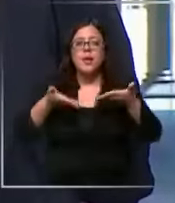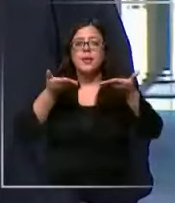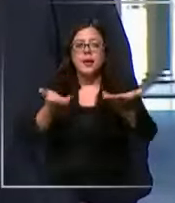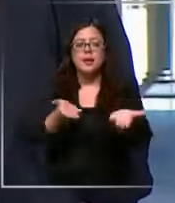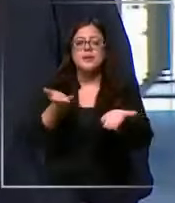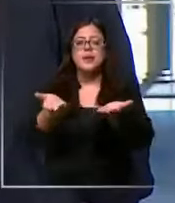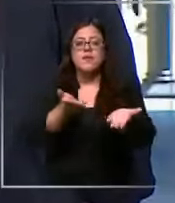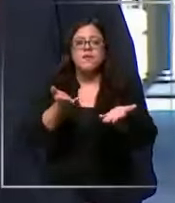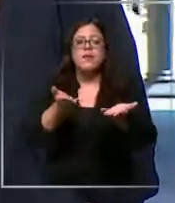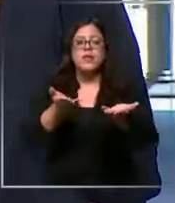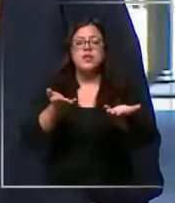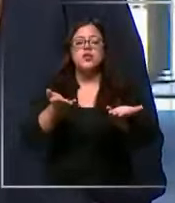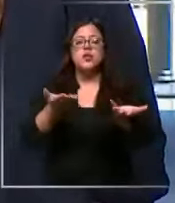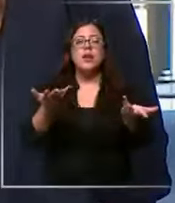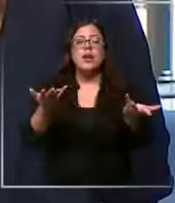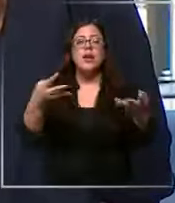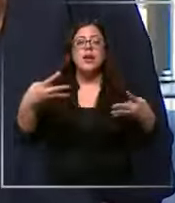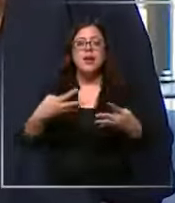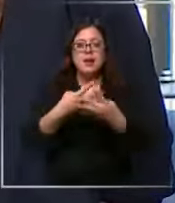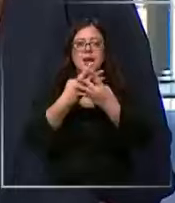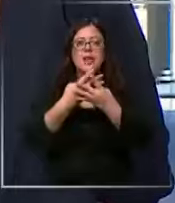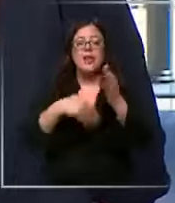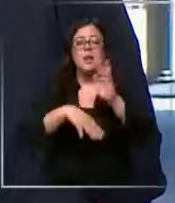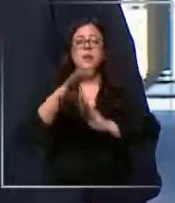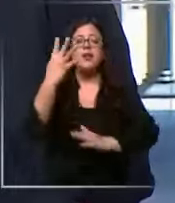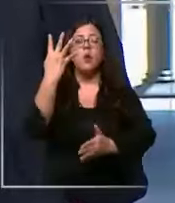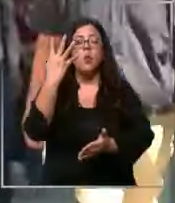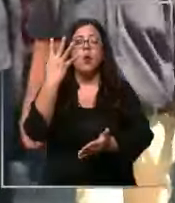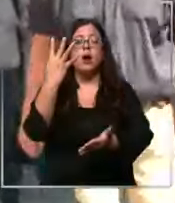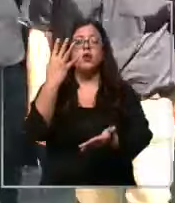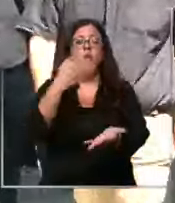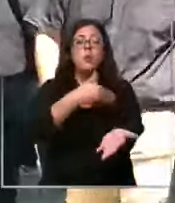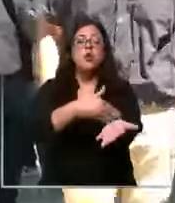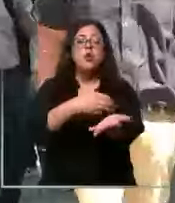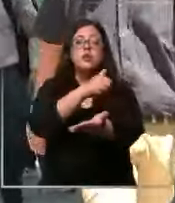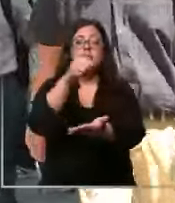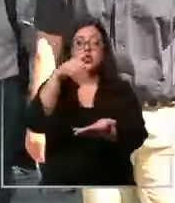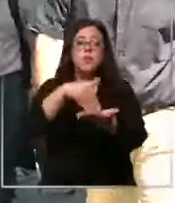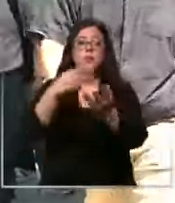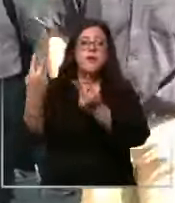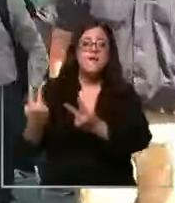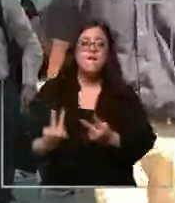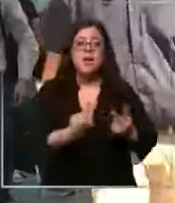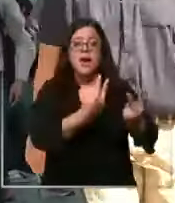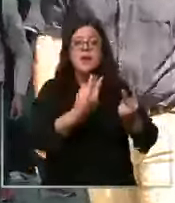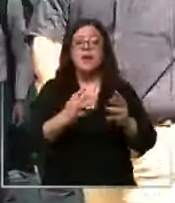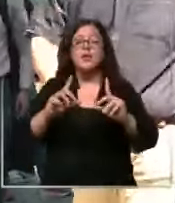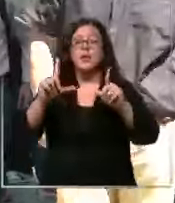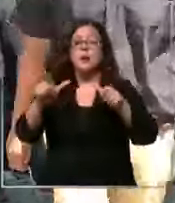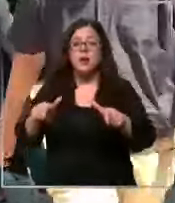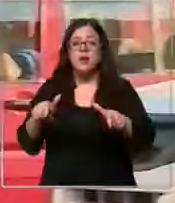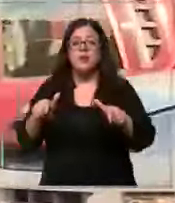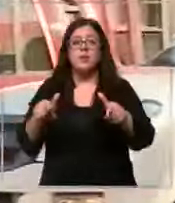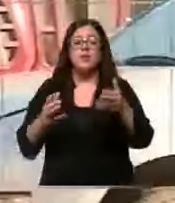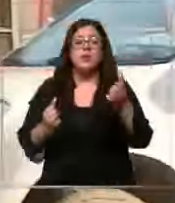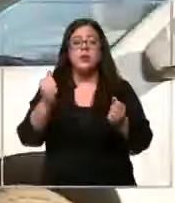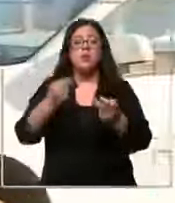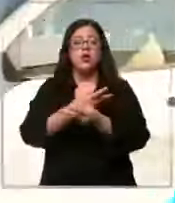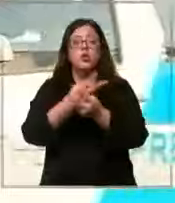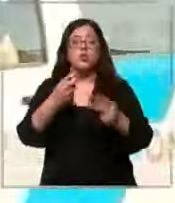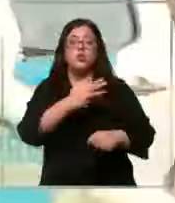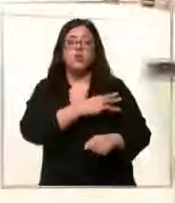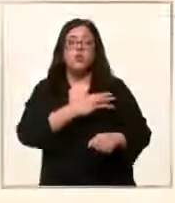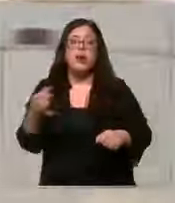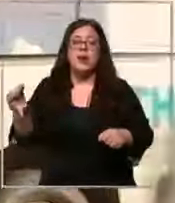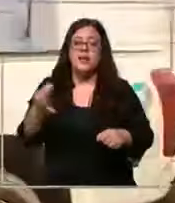hoy día absorbe más de 4.600.000 viajes. La Dirección de Transporte Público Metropolitano señala que la